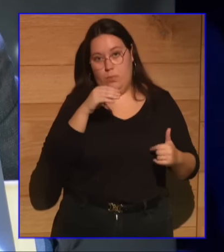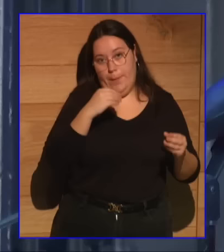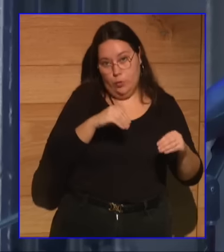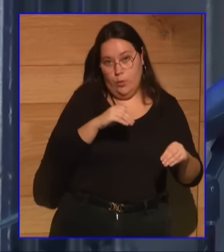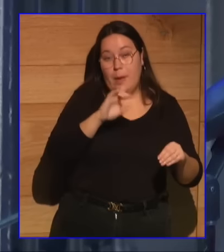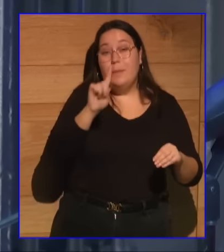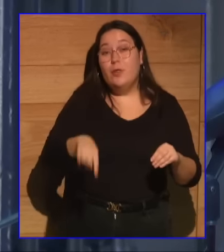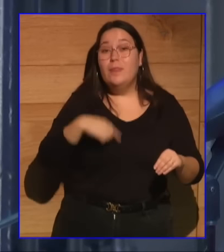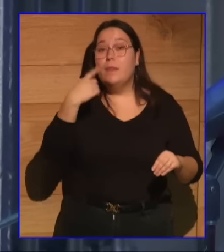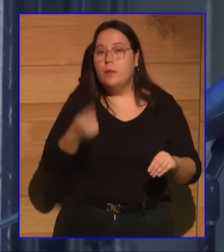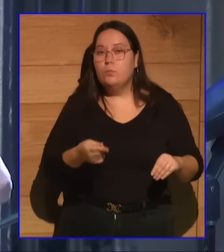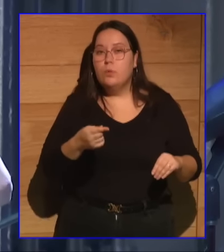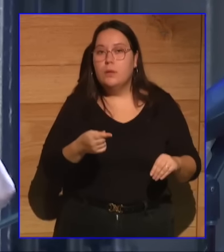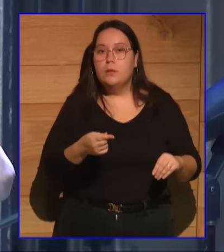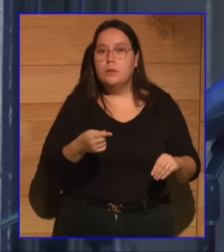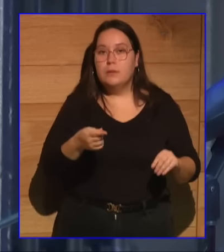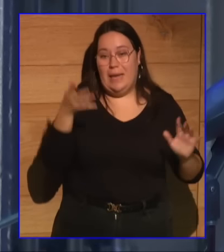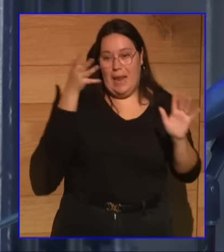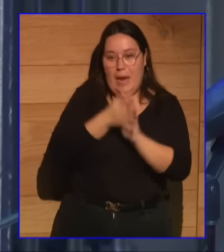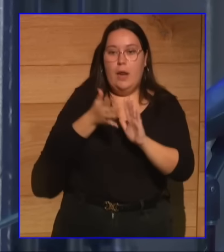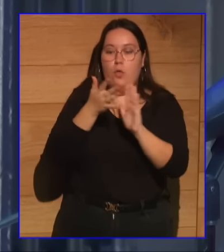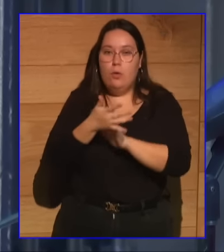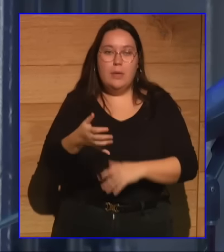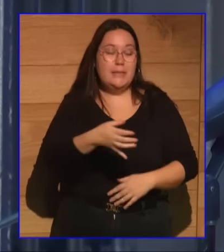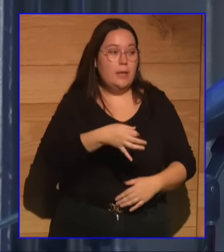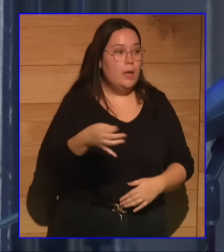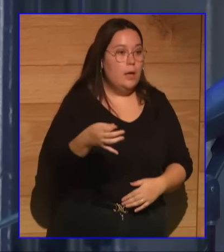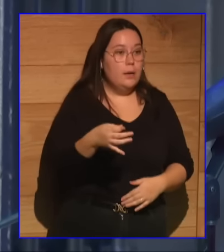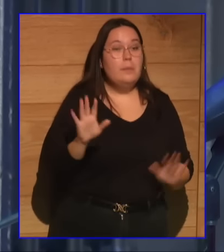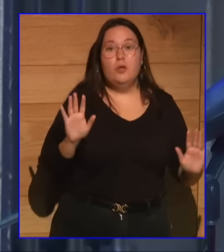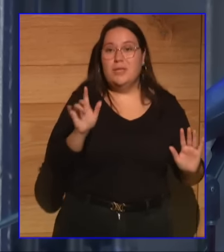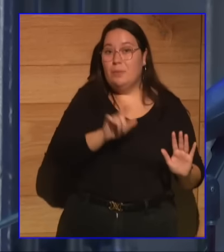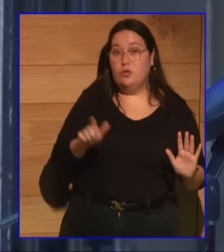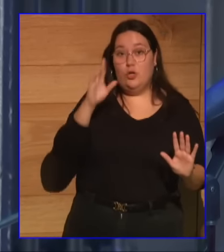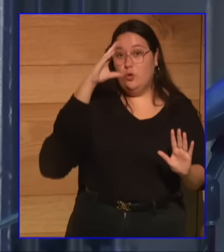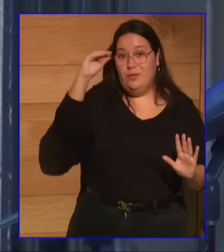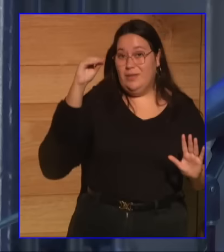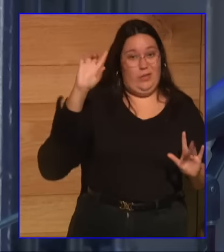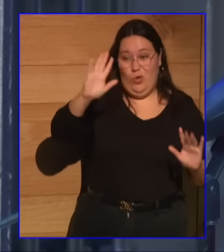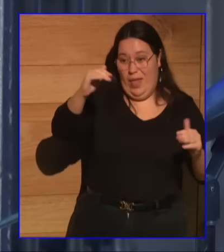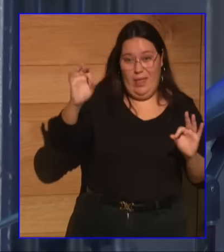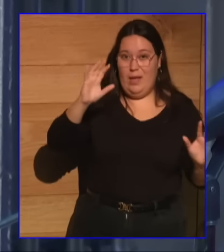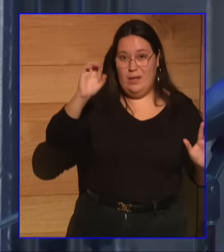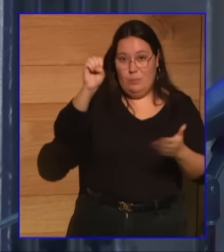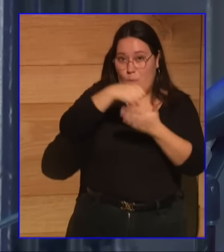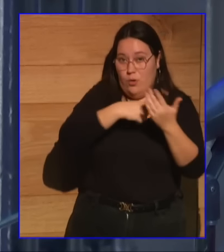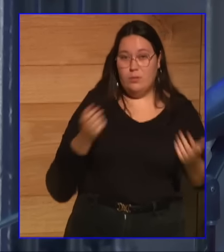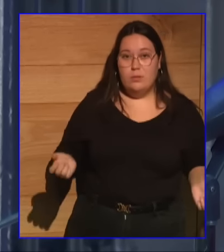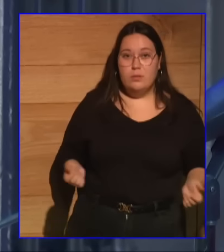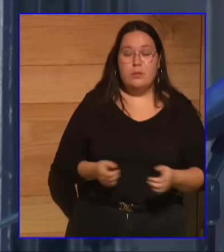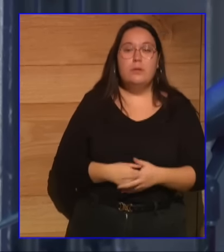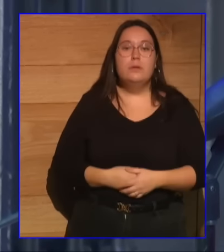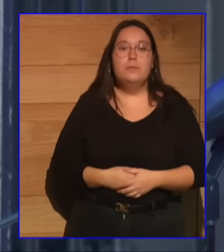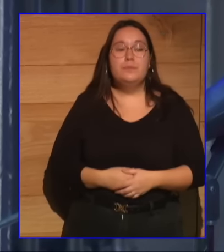el recorrido que hace dentro de la narración... No, pues es genial, solo que todo el mundo es tonto. Eso es. El recorrido que hace dentro de la narración